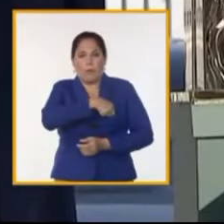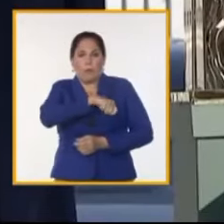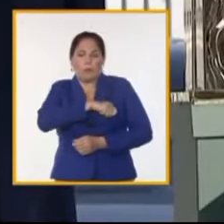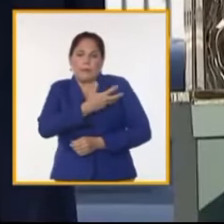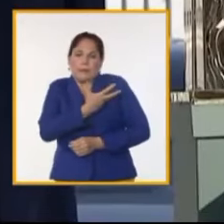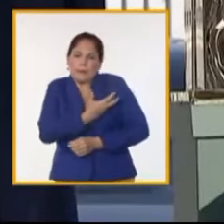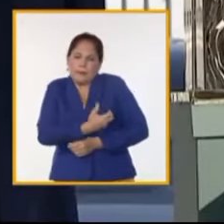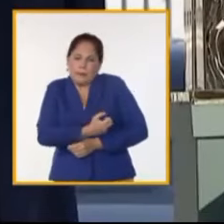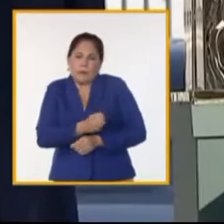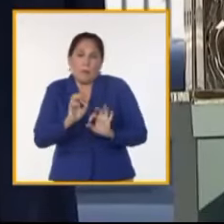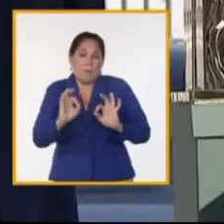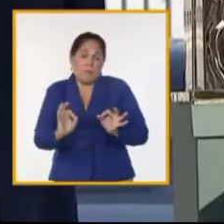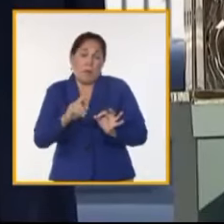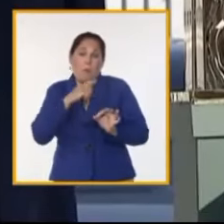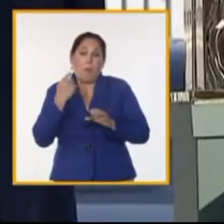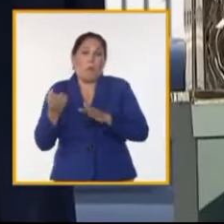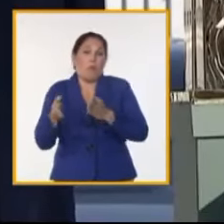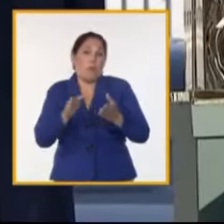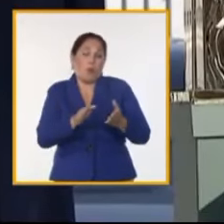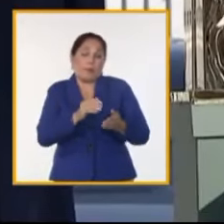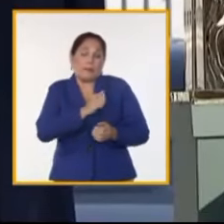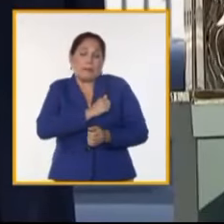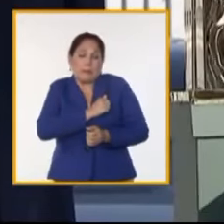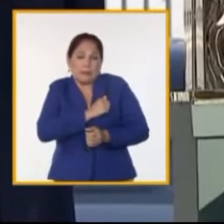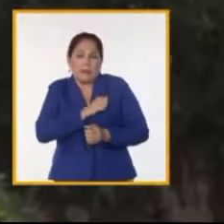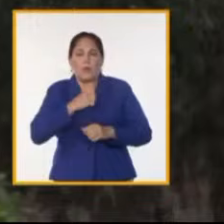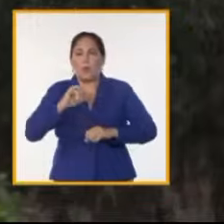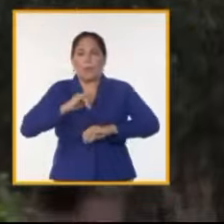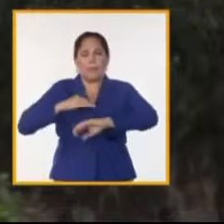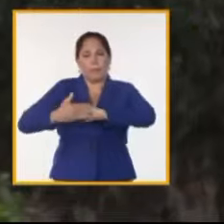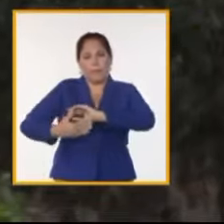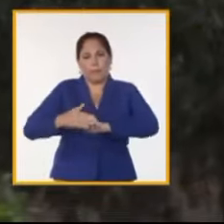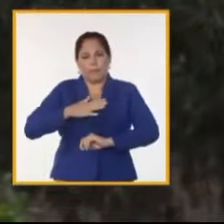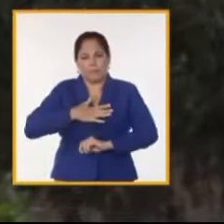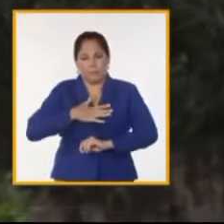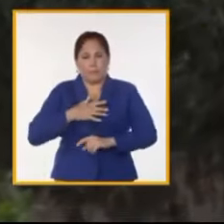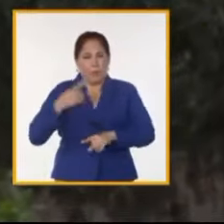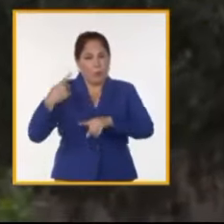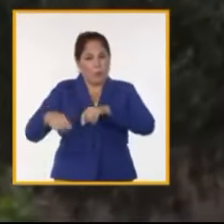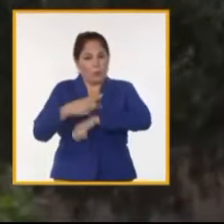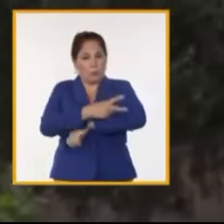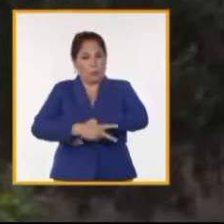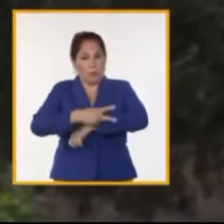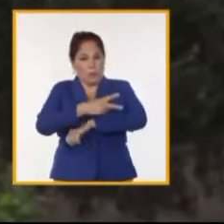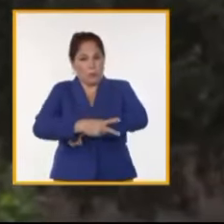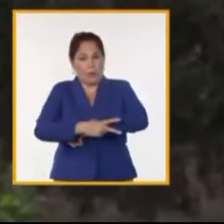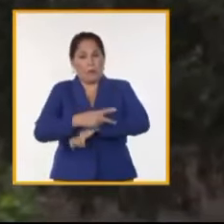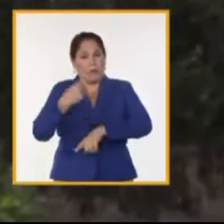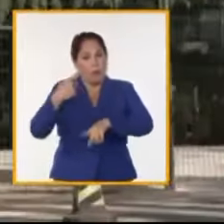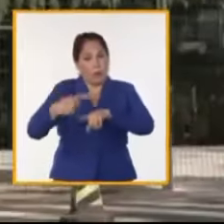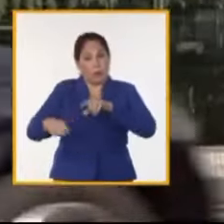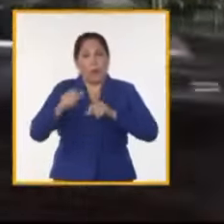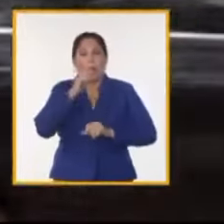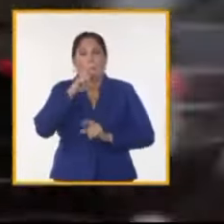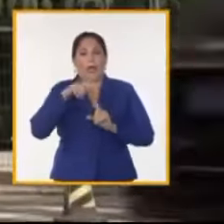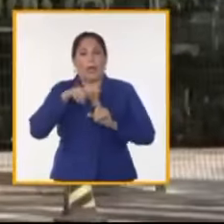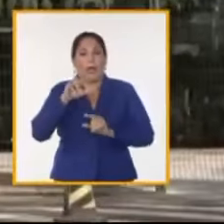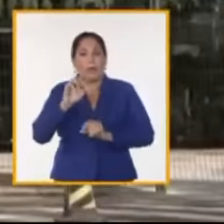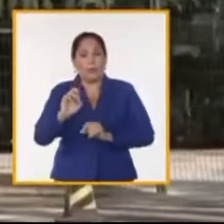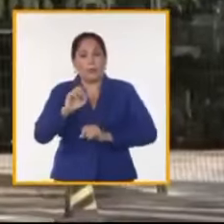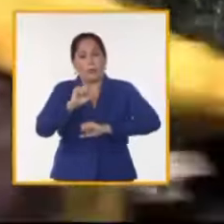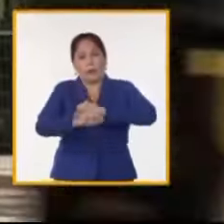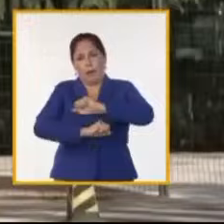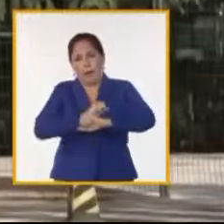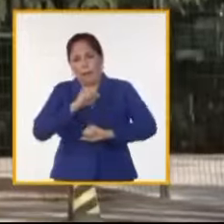iraníes ante el deceso de un querido colega y hermano otros países de la región como emiratos árabes Unidos Qatar